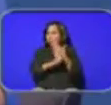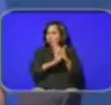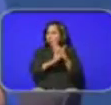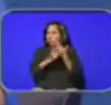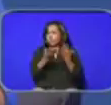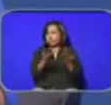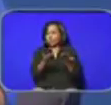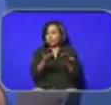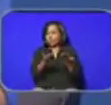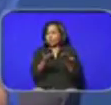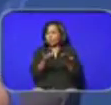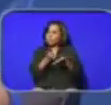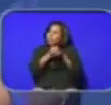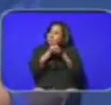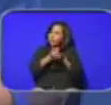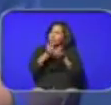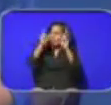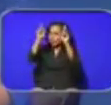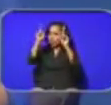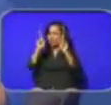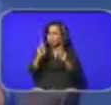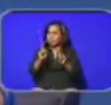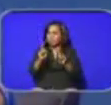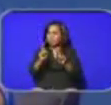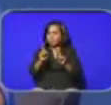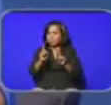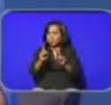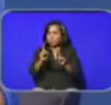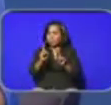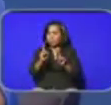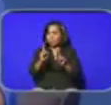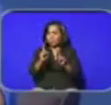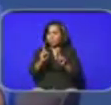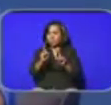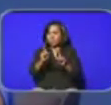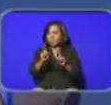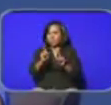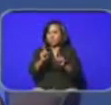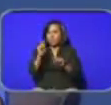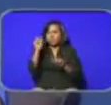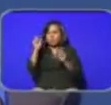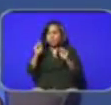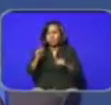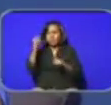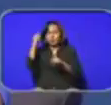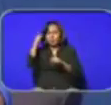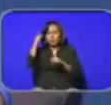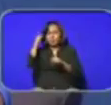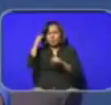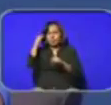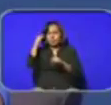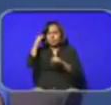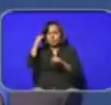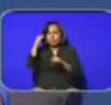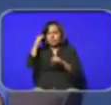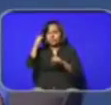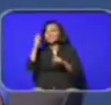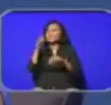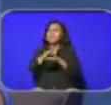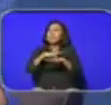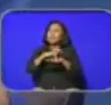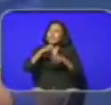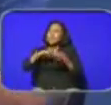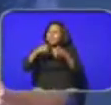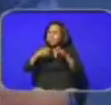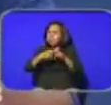la educación en el país, ¿los detractores pudieran considerar también que es una especie de parche al grave problema de la educación?